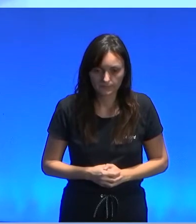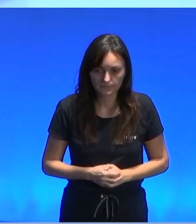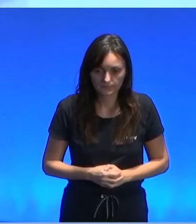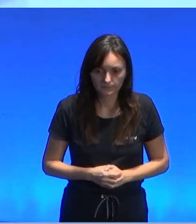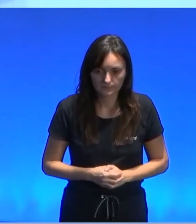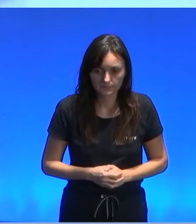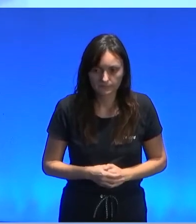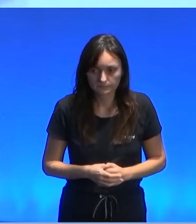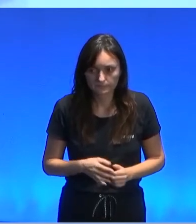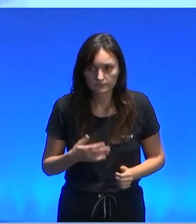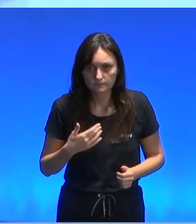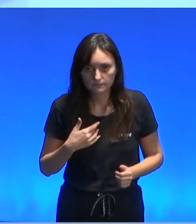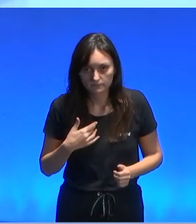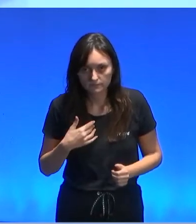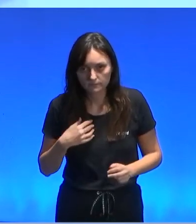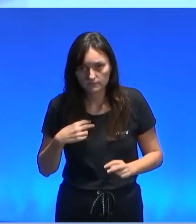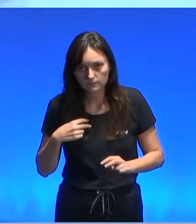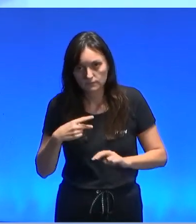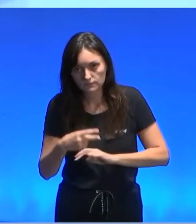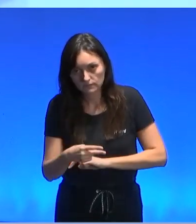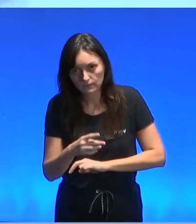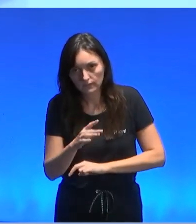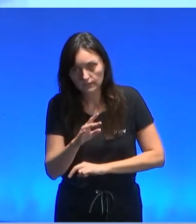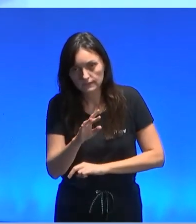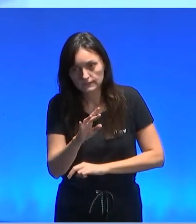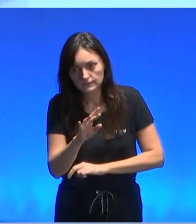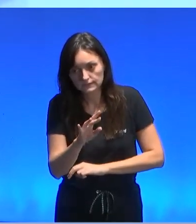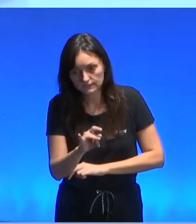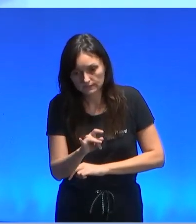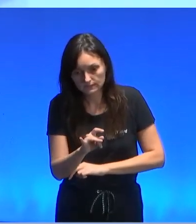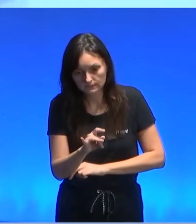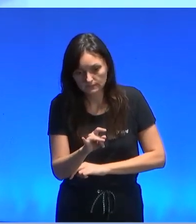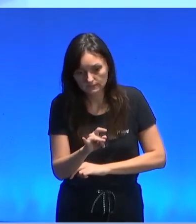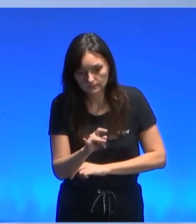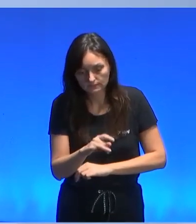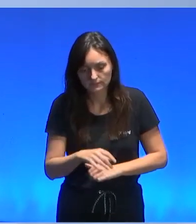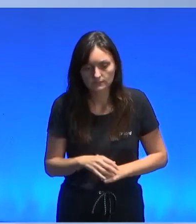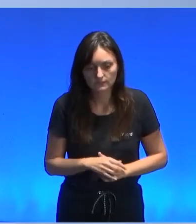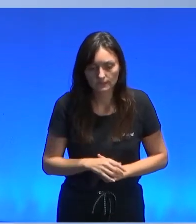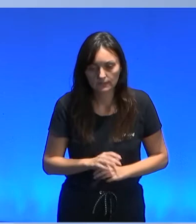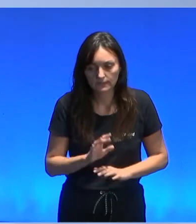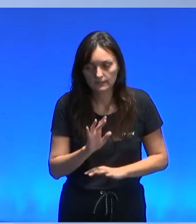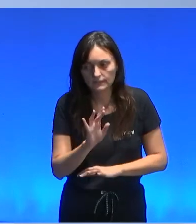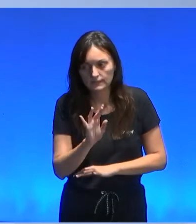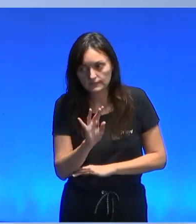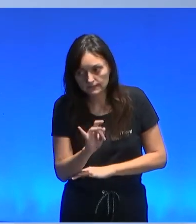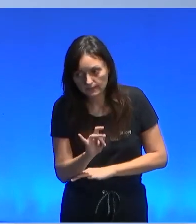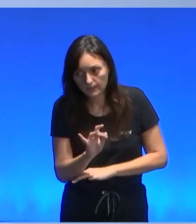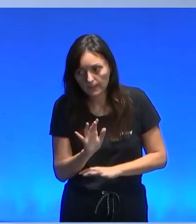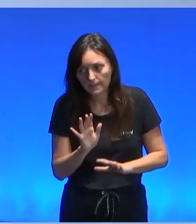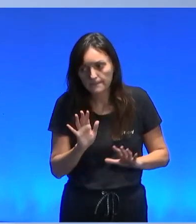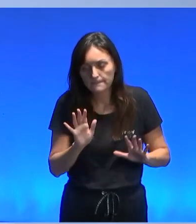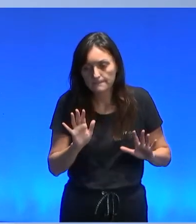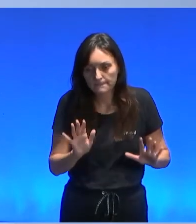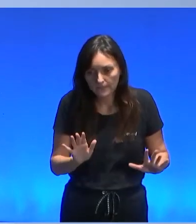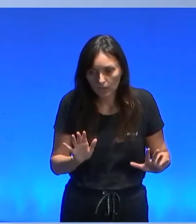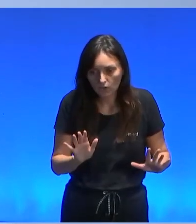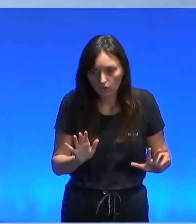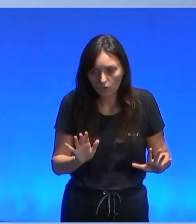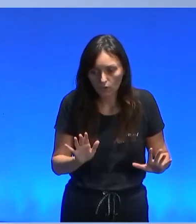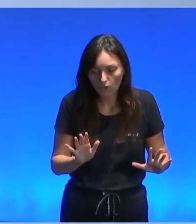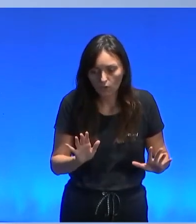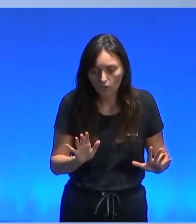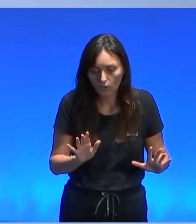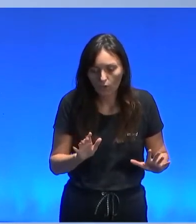Mi respuesta es sí, sí. Tiene que apagar. Sí, a pesar que no sé